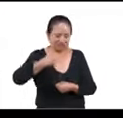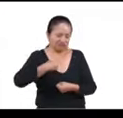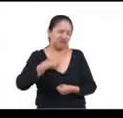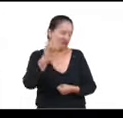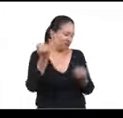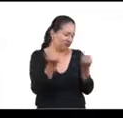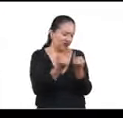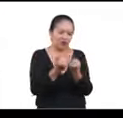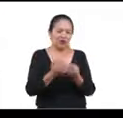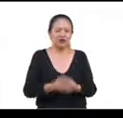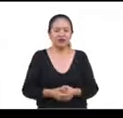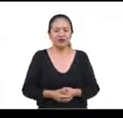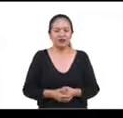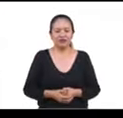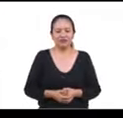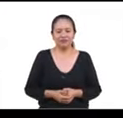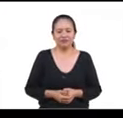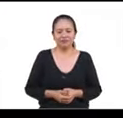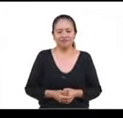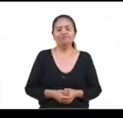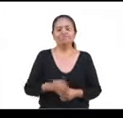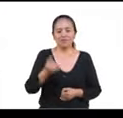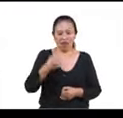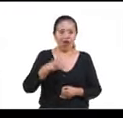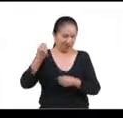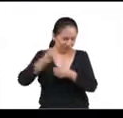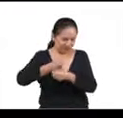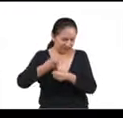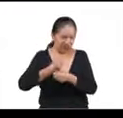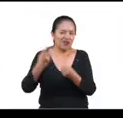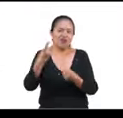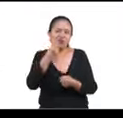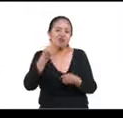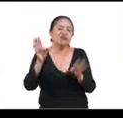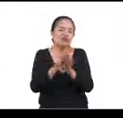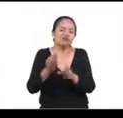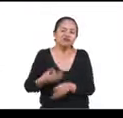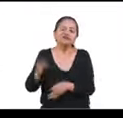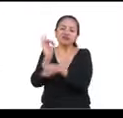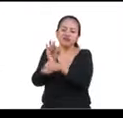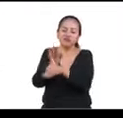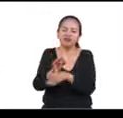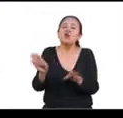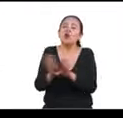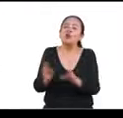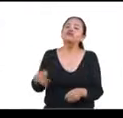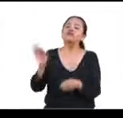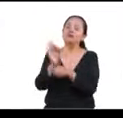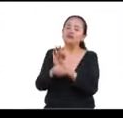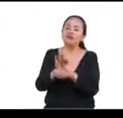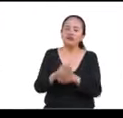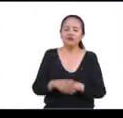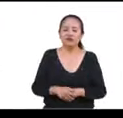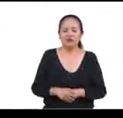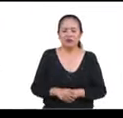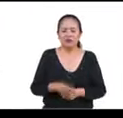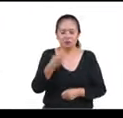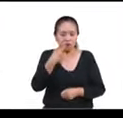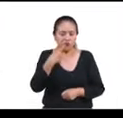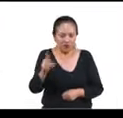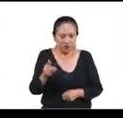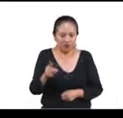de la corporación. ¿Hay violencia dentro de la corporación? ¿Y cómo la enfrentan? ¿Cómo la enfrentan? ¿La